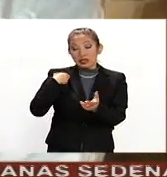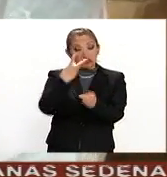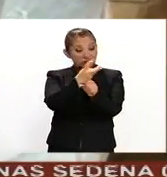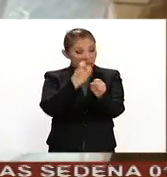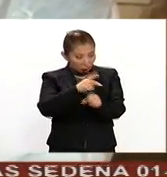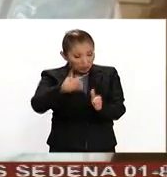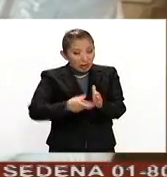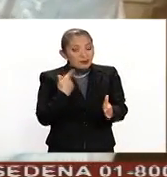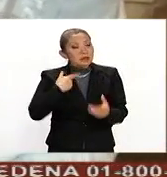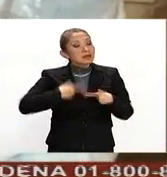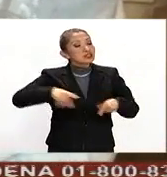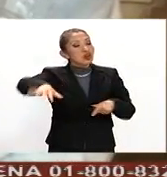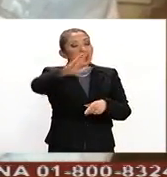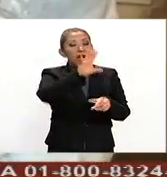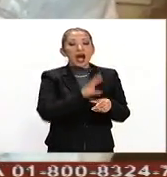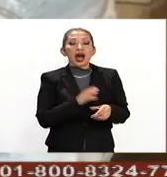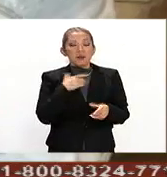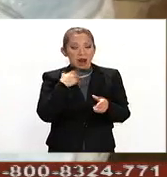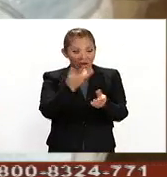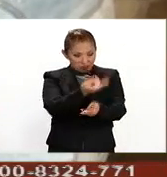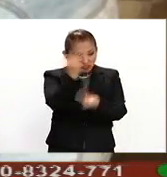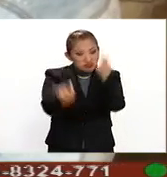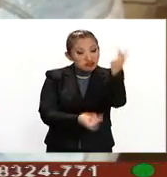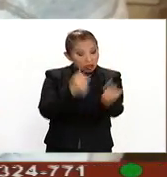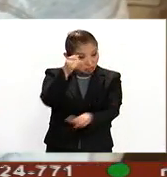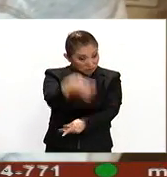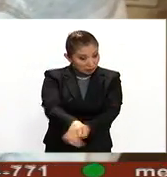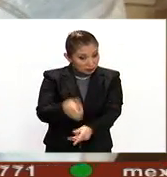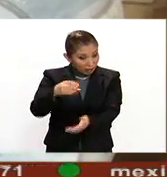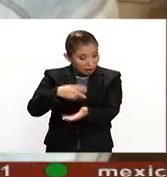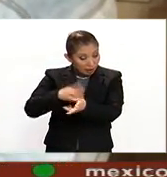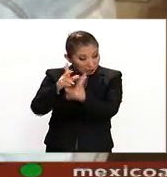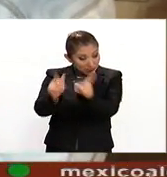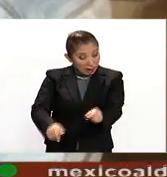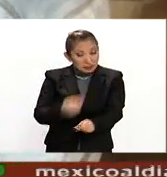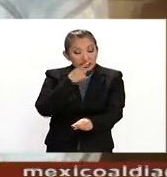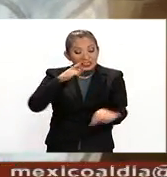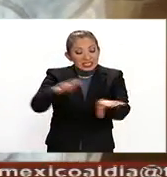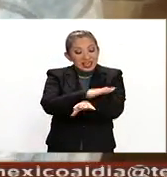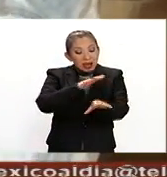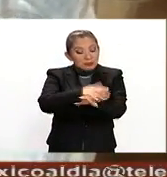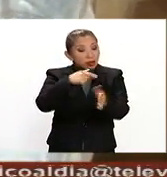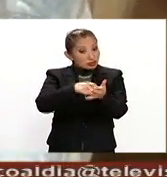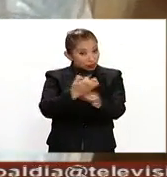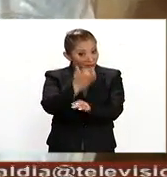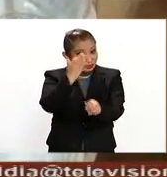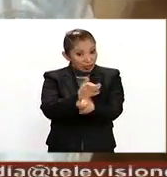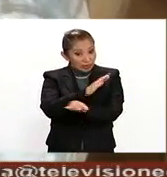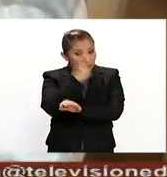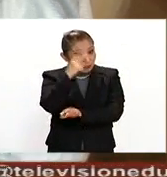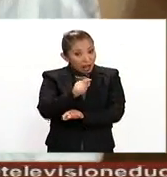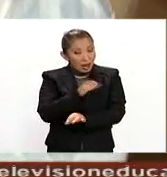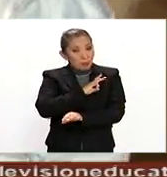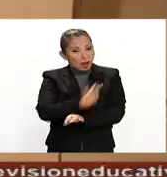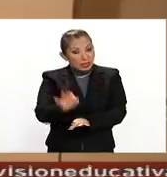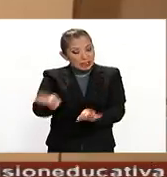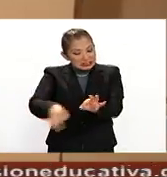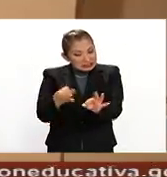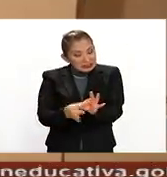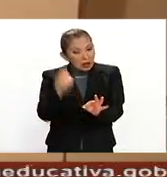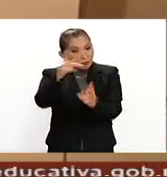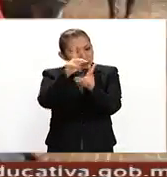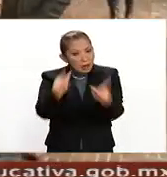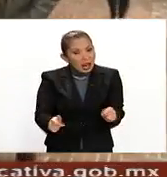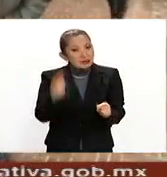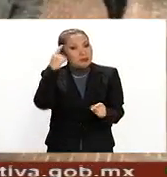convocar de nuevo a los colombianos para validar el acuerdo en referéndum. Alegan que las modificaciones no fueron suficientes para poder concretar una